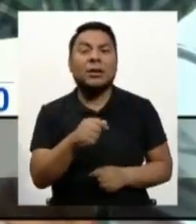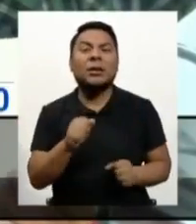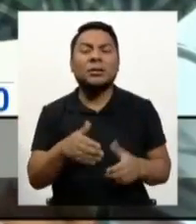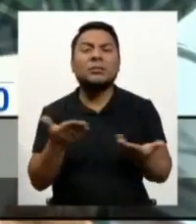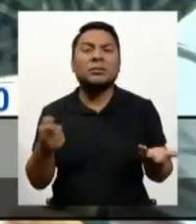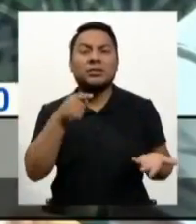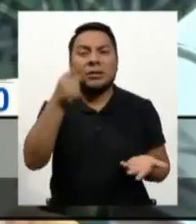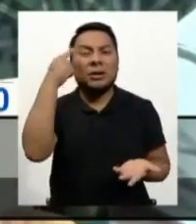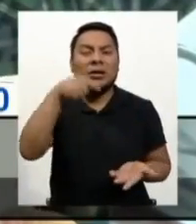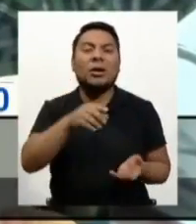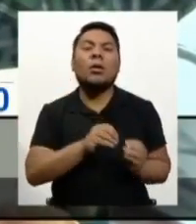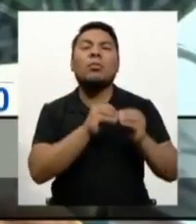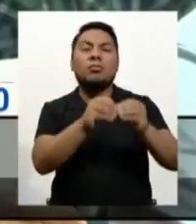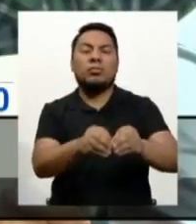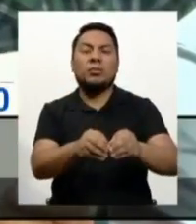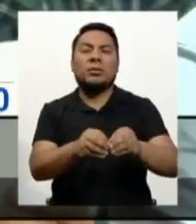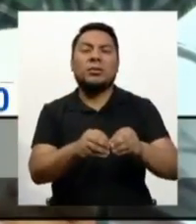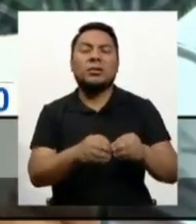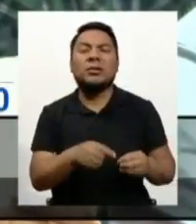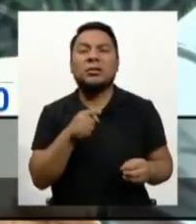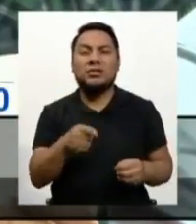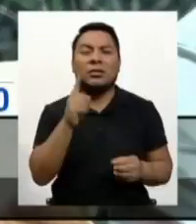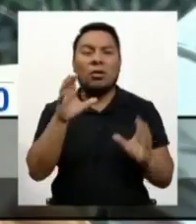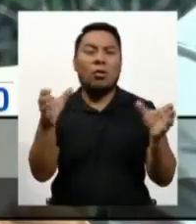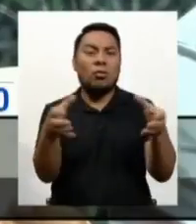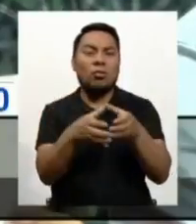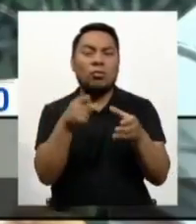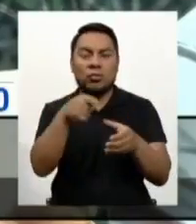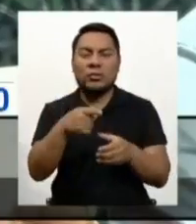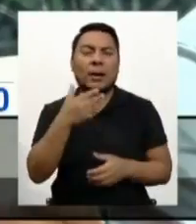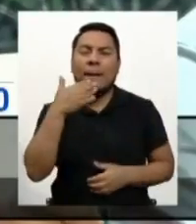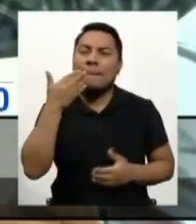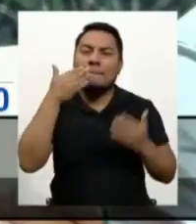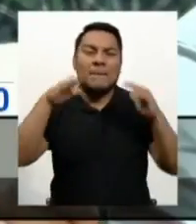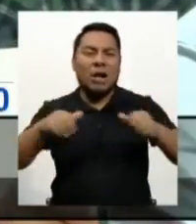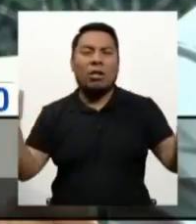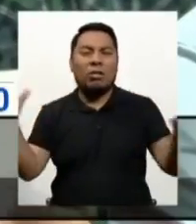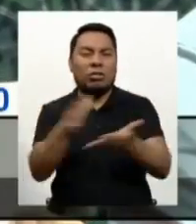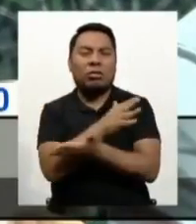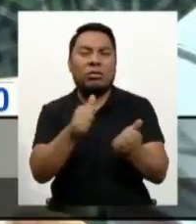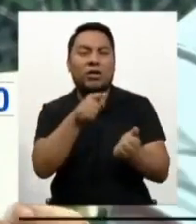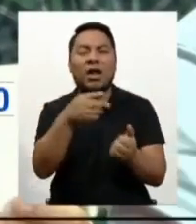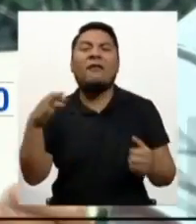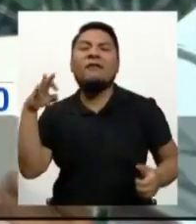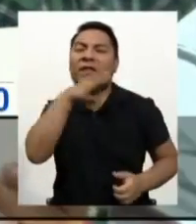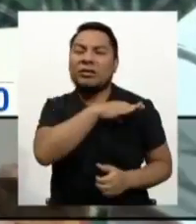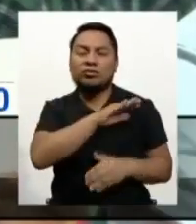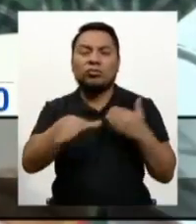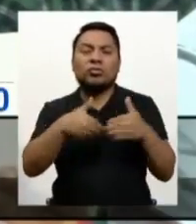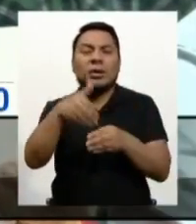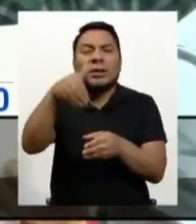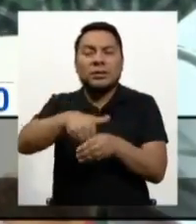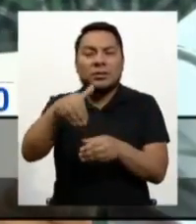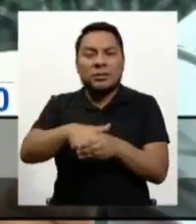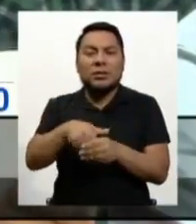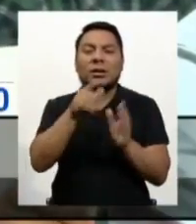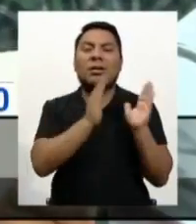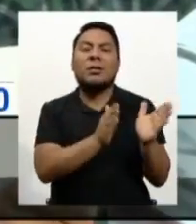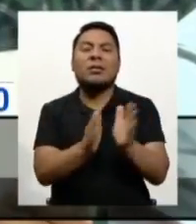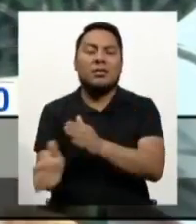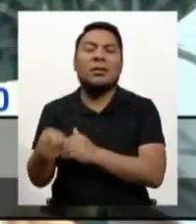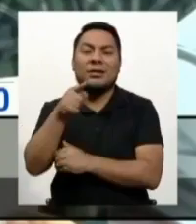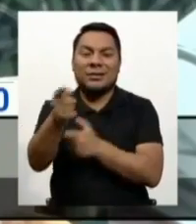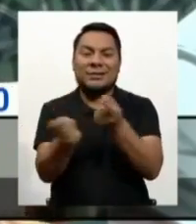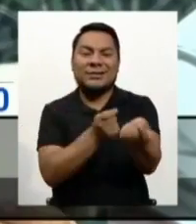haberse constituido en un organismo criminal al servicio del fraude electoral organizado desde